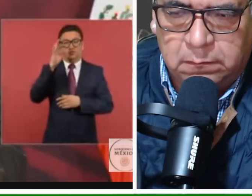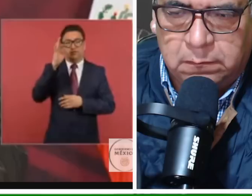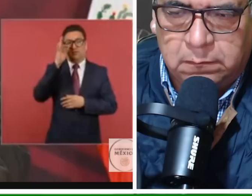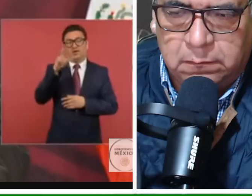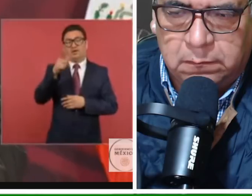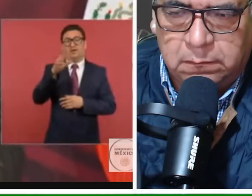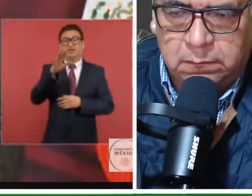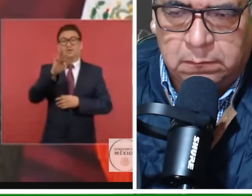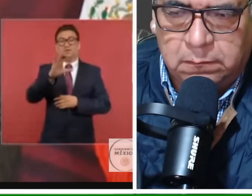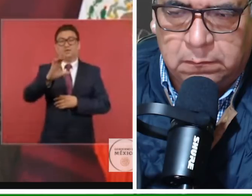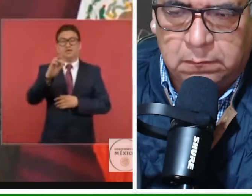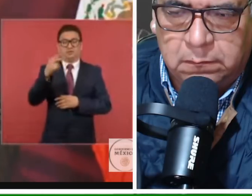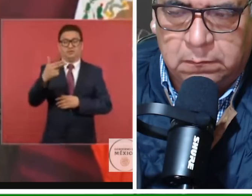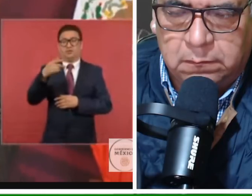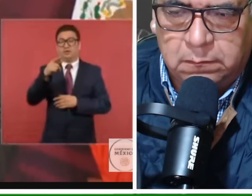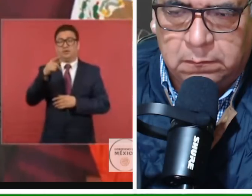Peña Nieto,